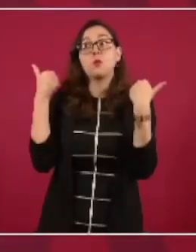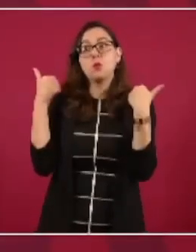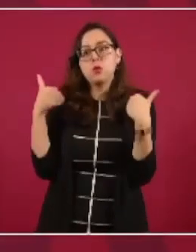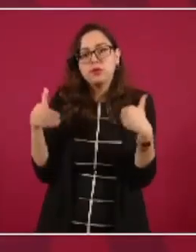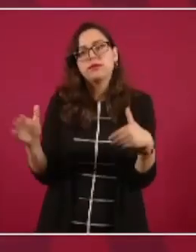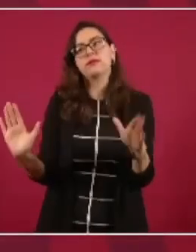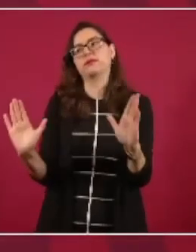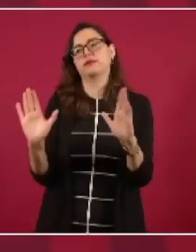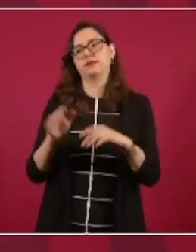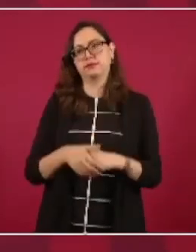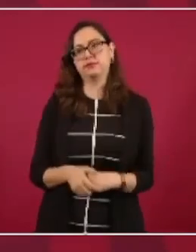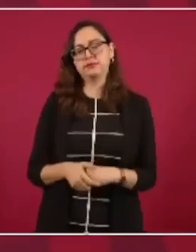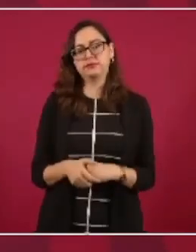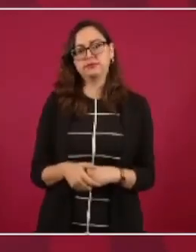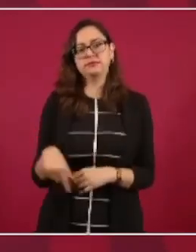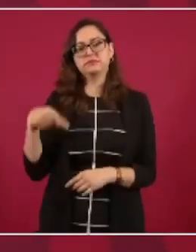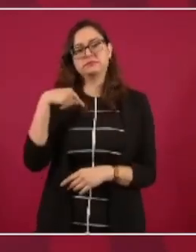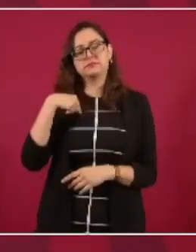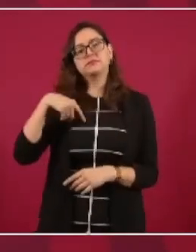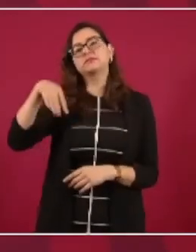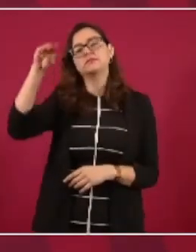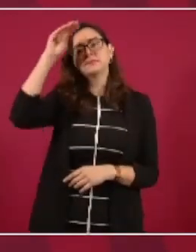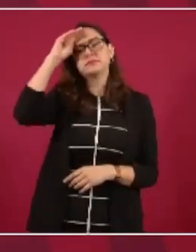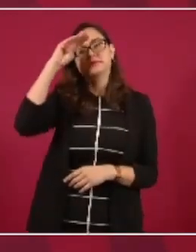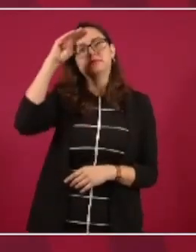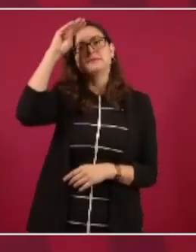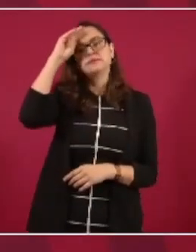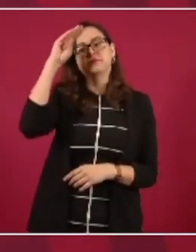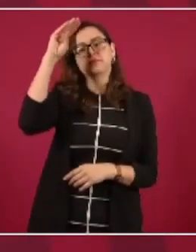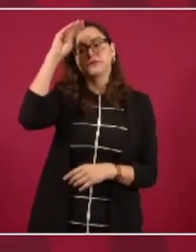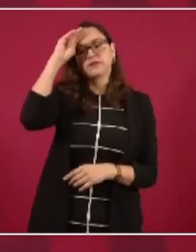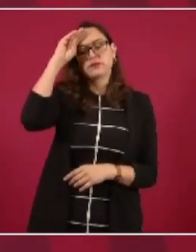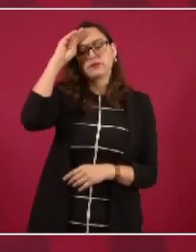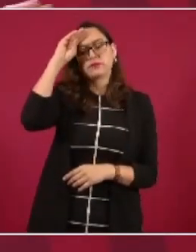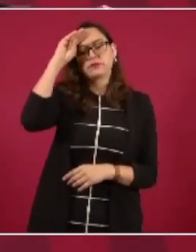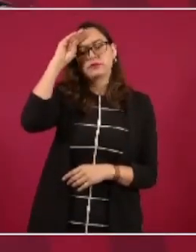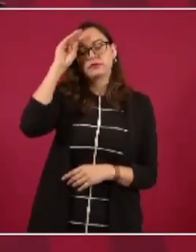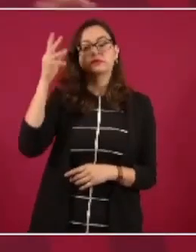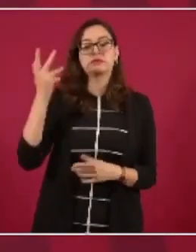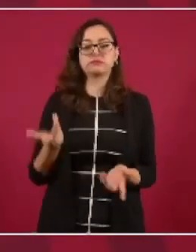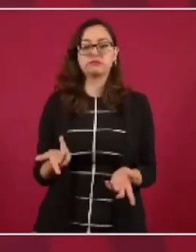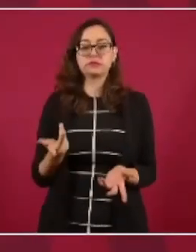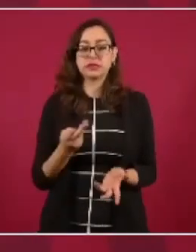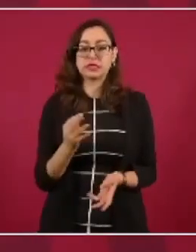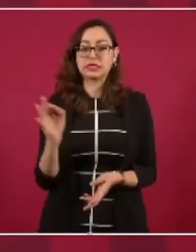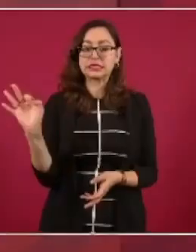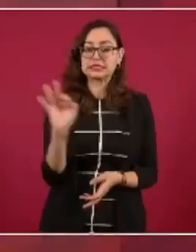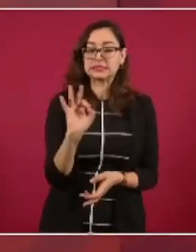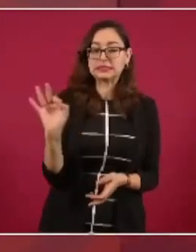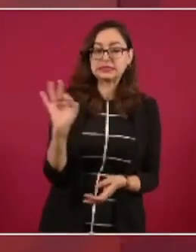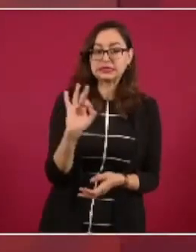pienso que aún no resolviendo este asunto